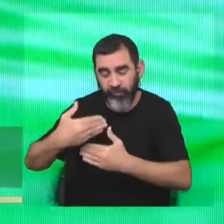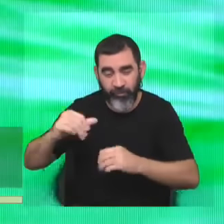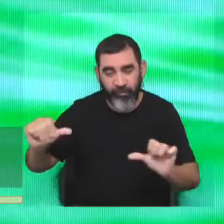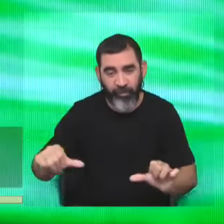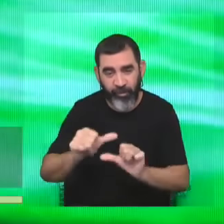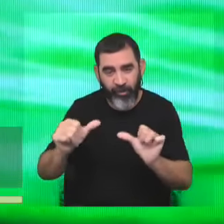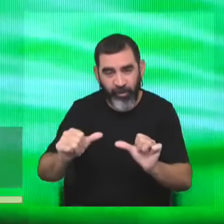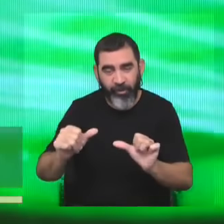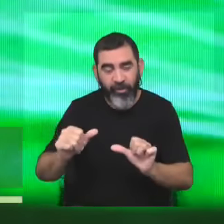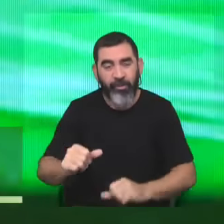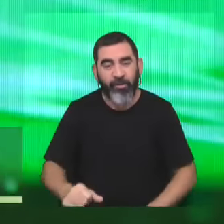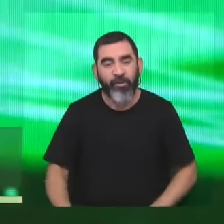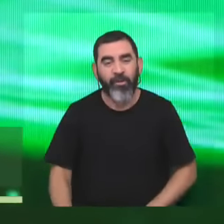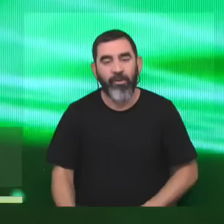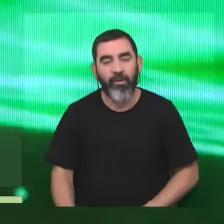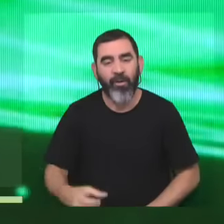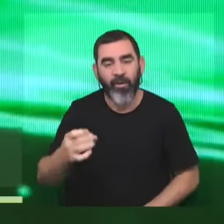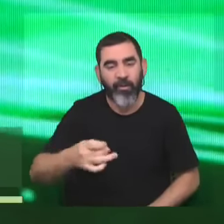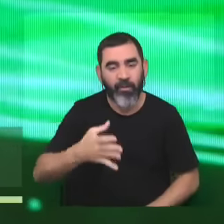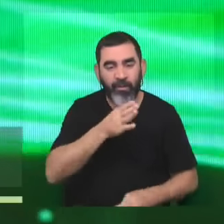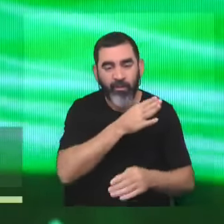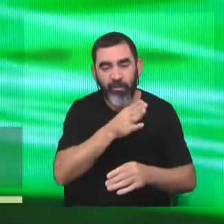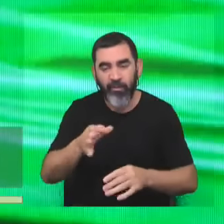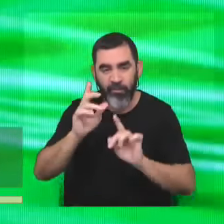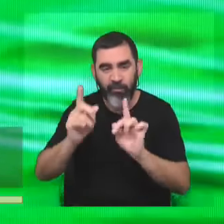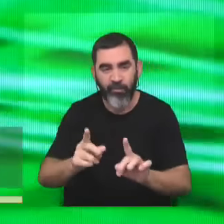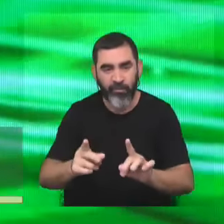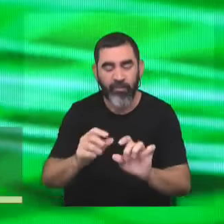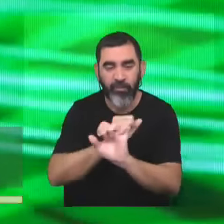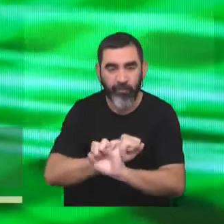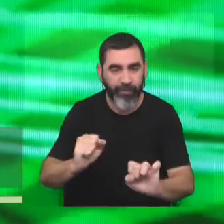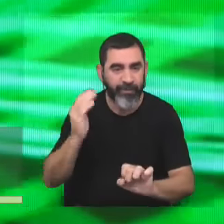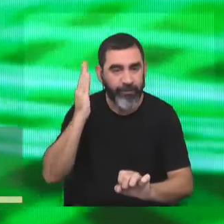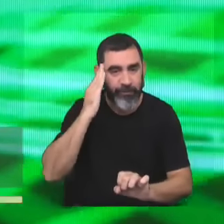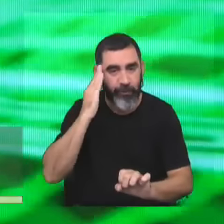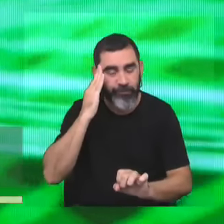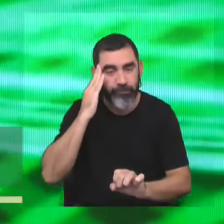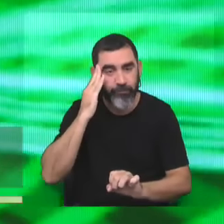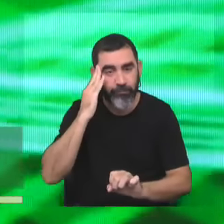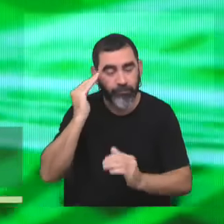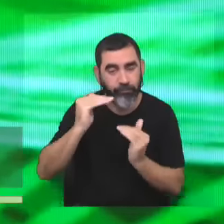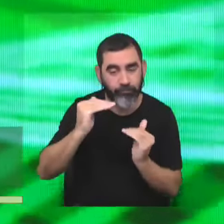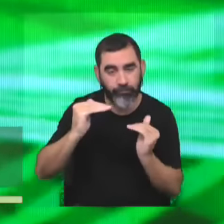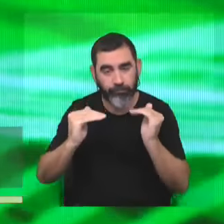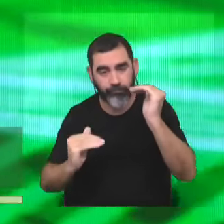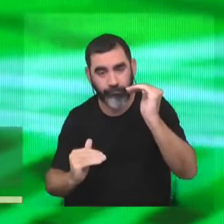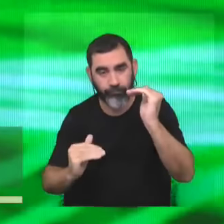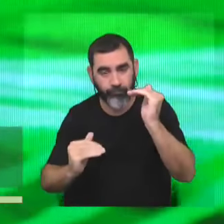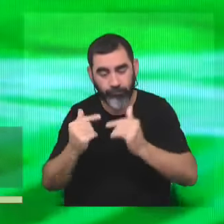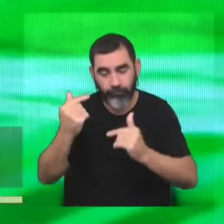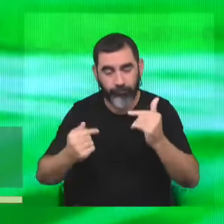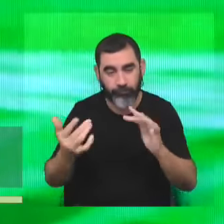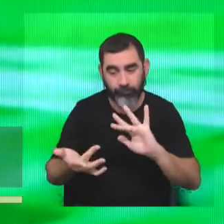al concepto también el concepto de la interseccionalidad justamente es el que nos permite ver como las desigualdades se